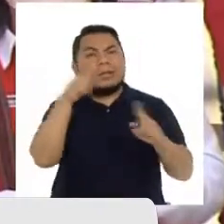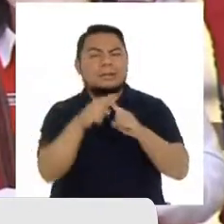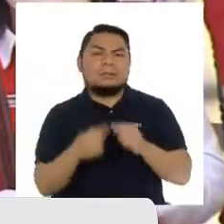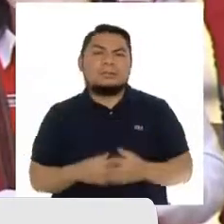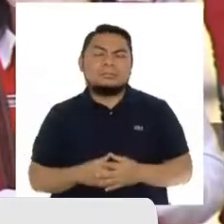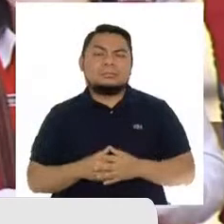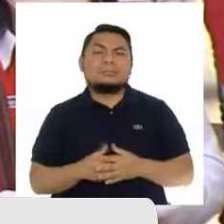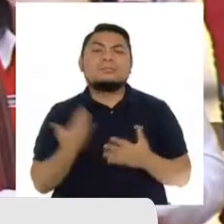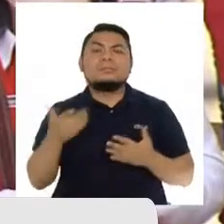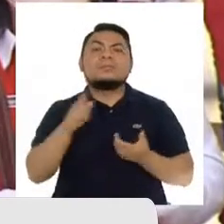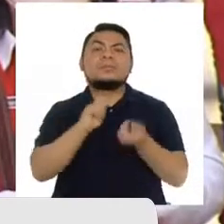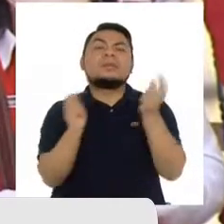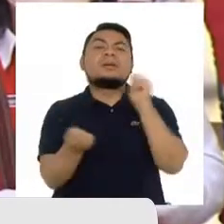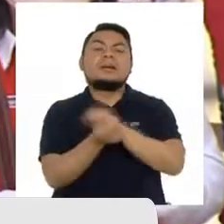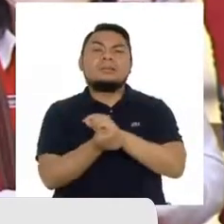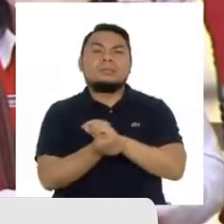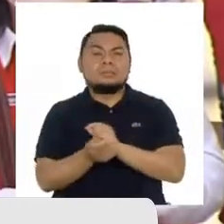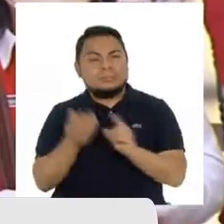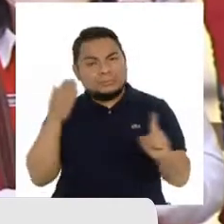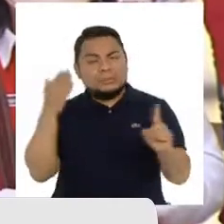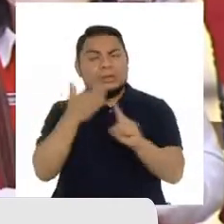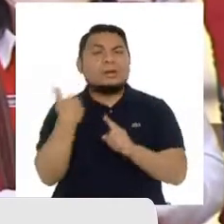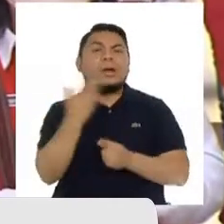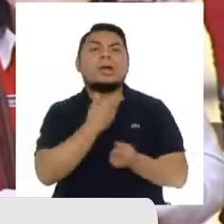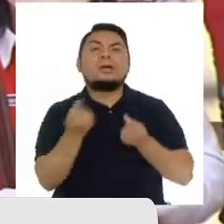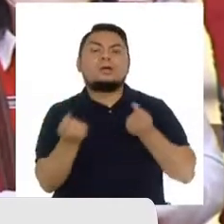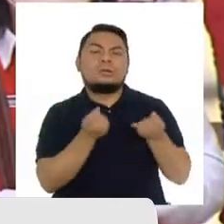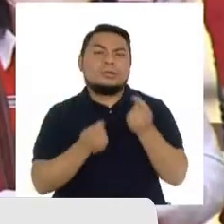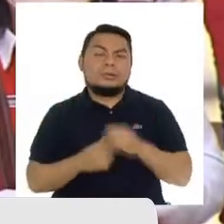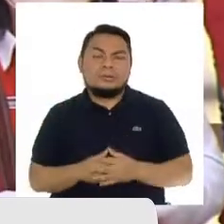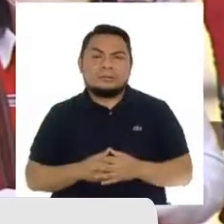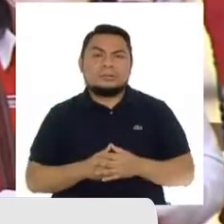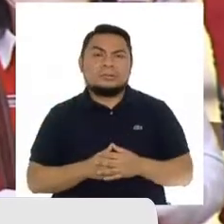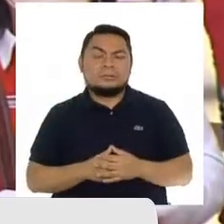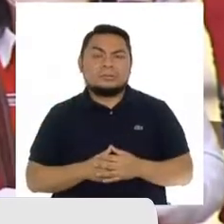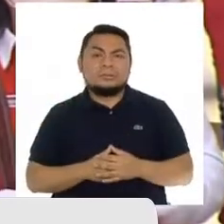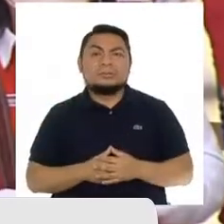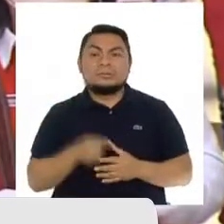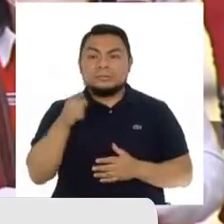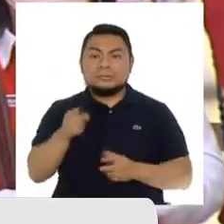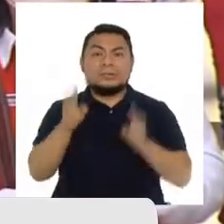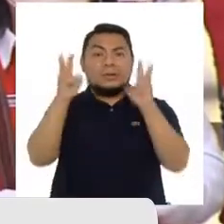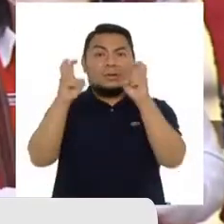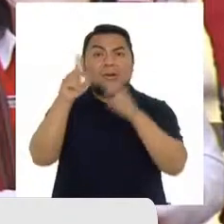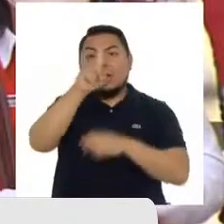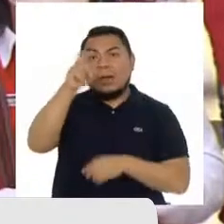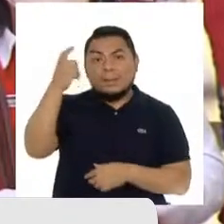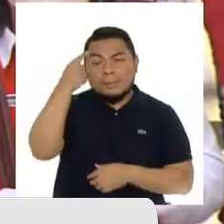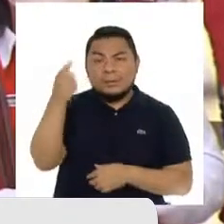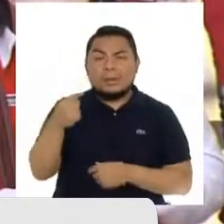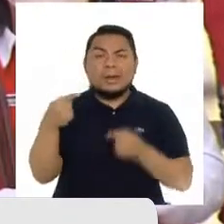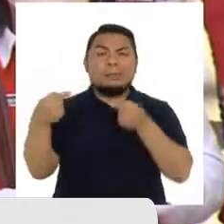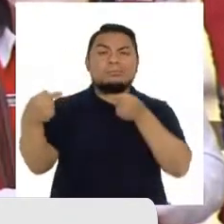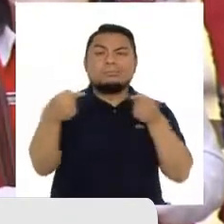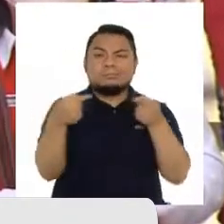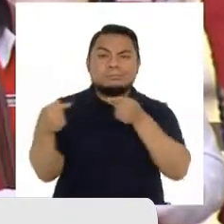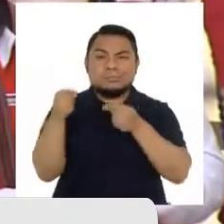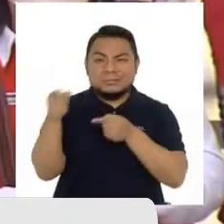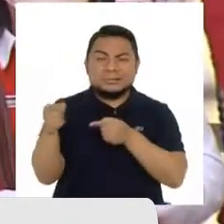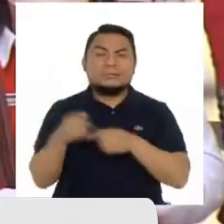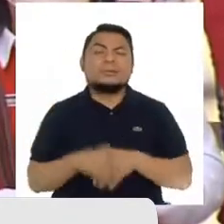del cambios trazados por nuestro gobierno los asuntos políticos y en la confrontación